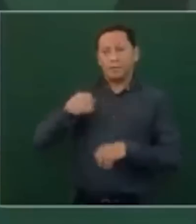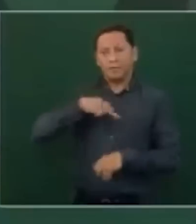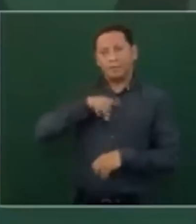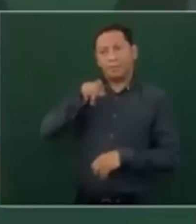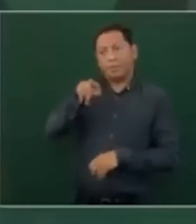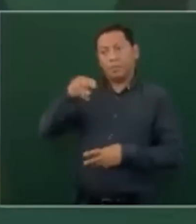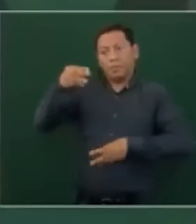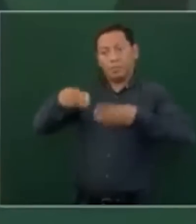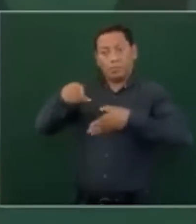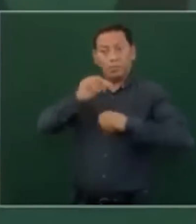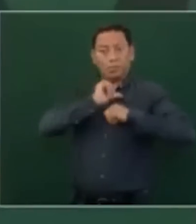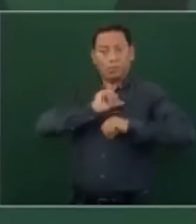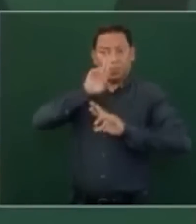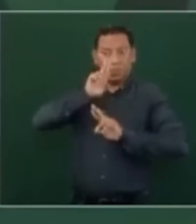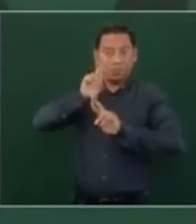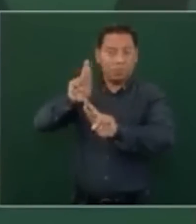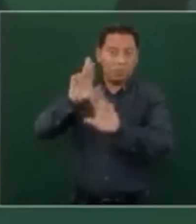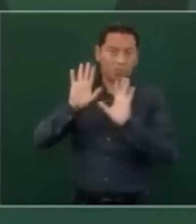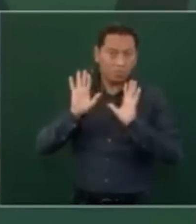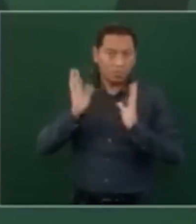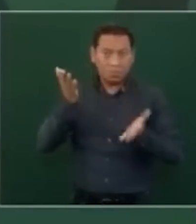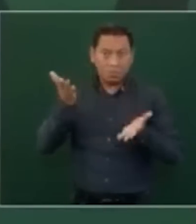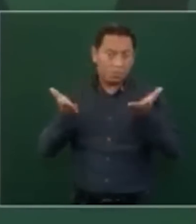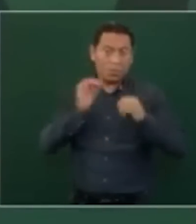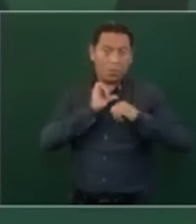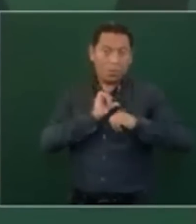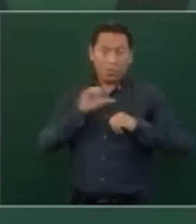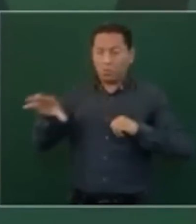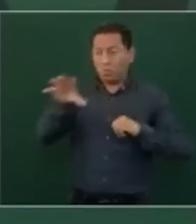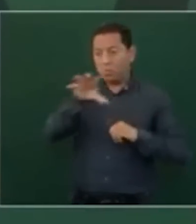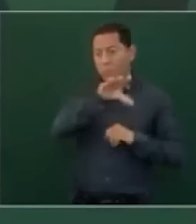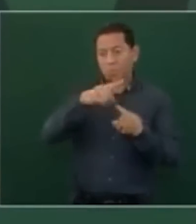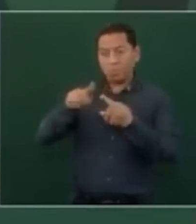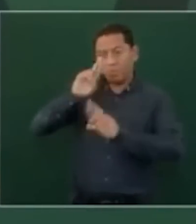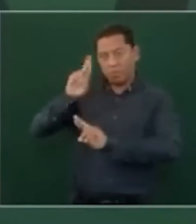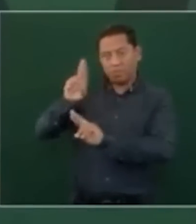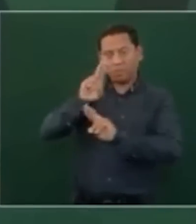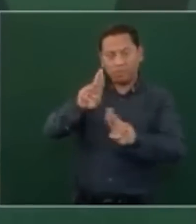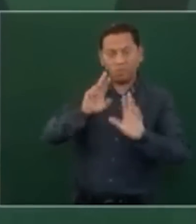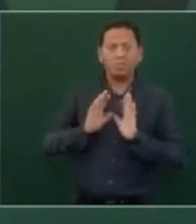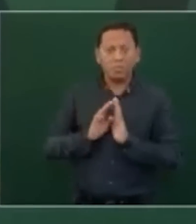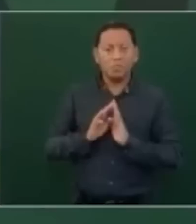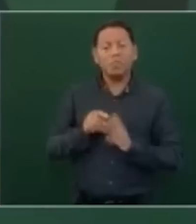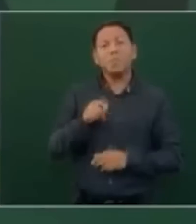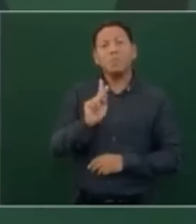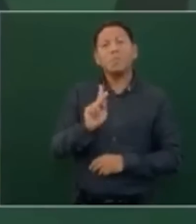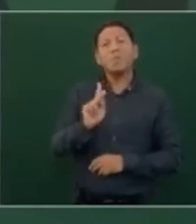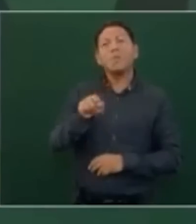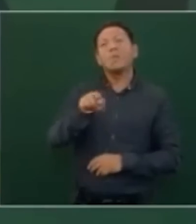la división y del equilibrio entre poderes, algo que ellos no están